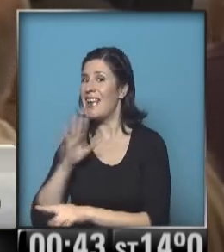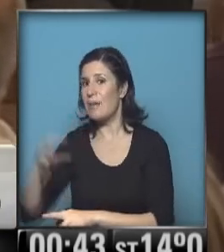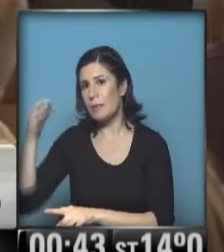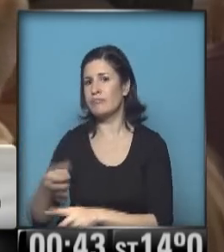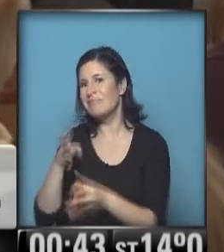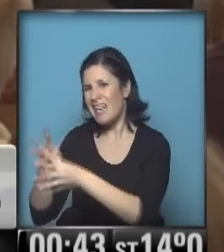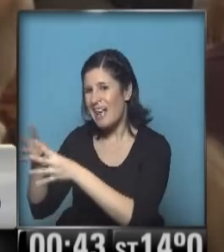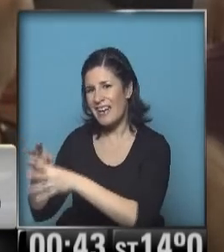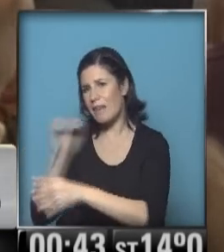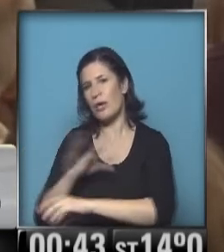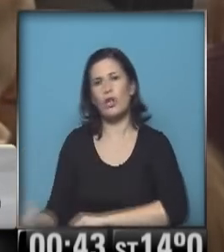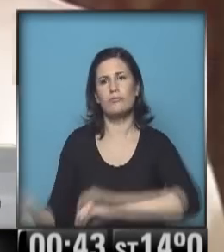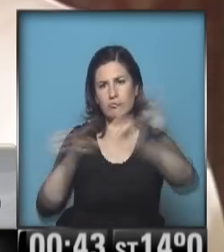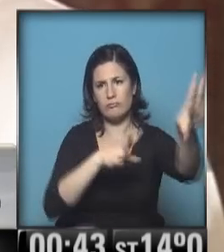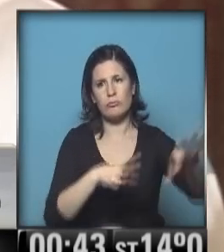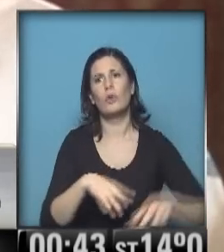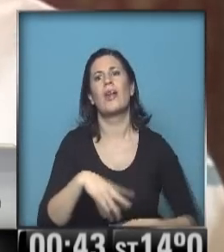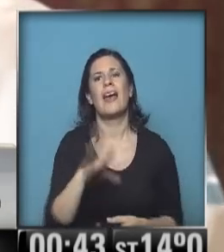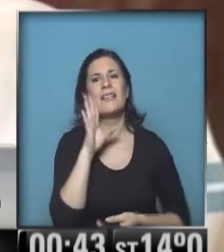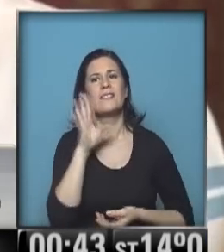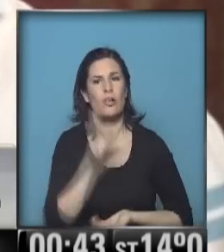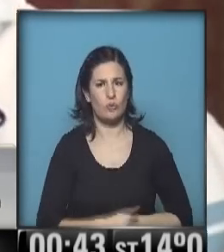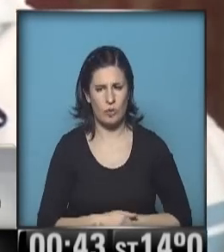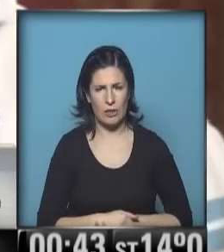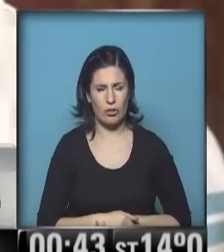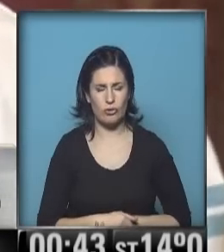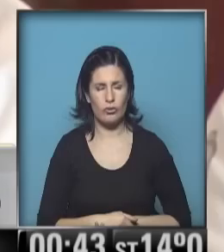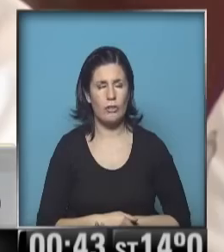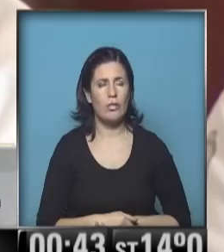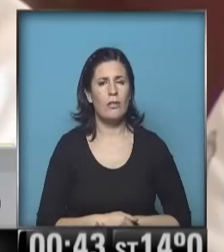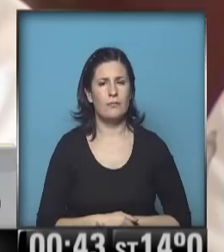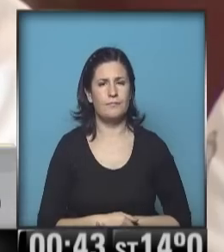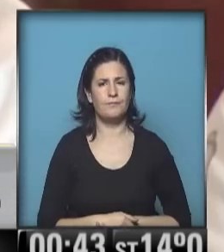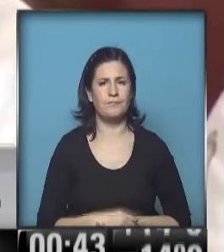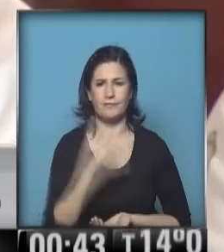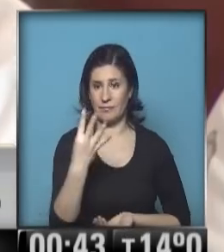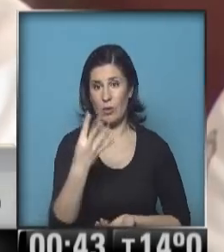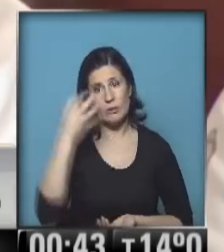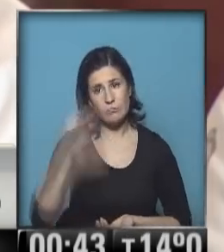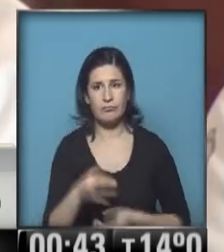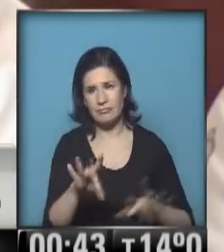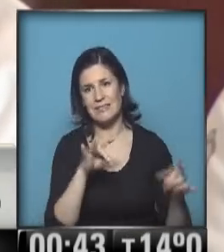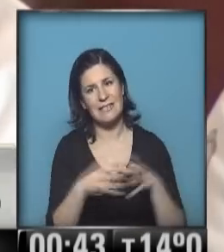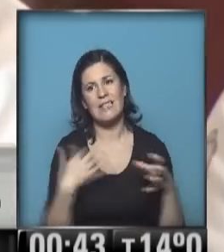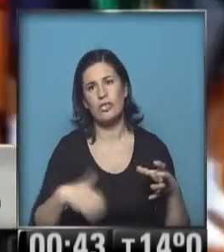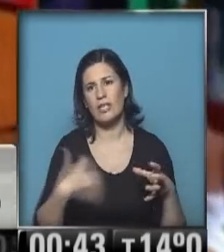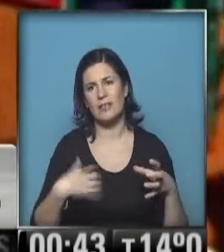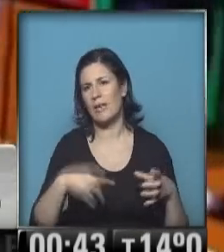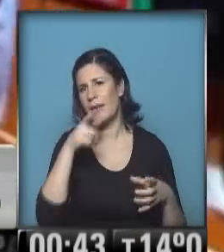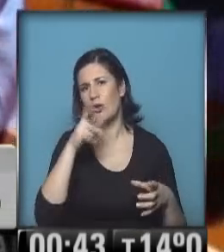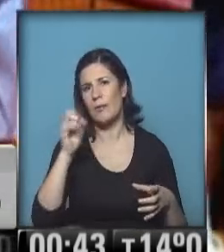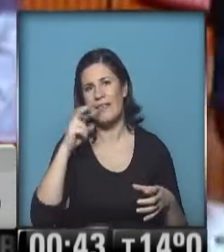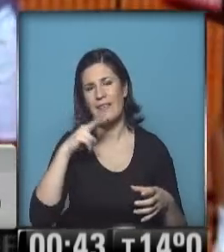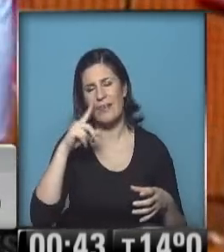definió la Federación Internacional y por eso se va rumbo a Estados Unidos. Estos son los 4 entonces que definió Martín Jaite, Leo